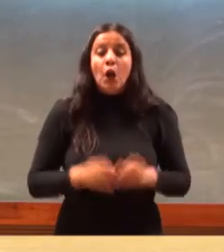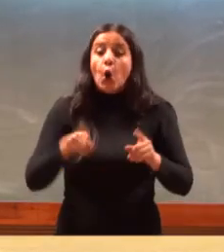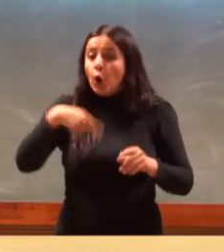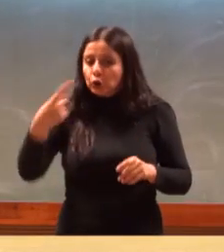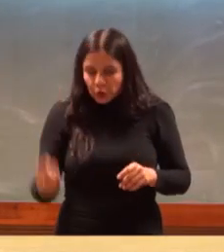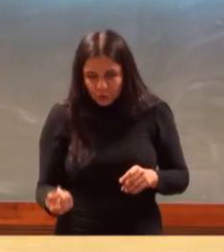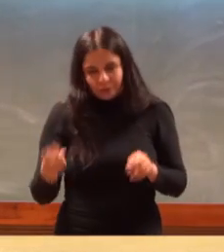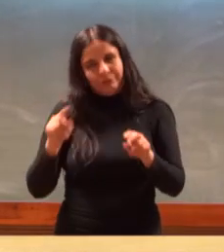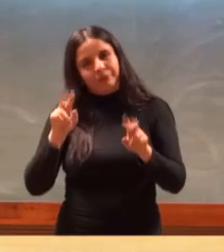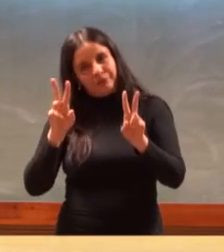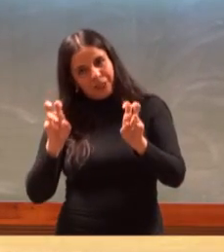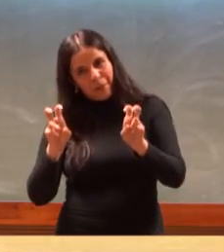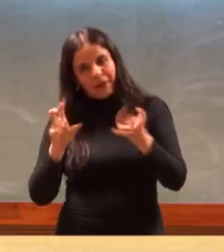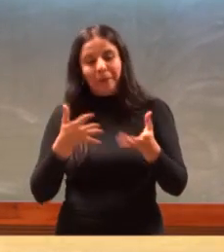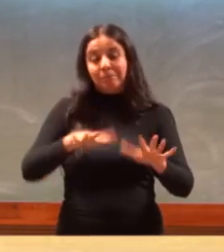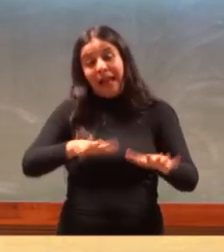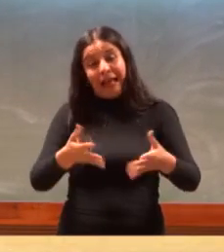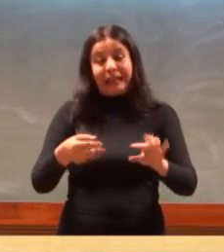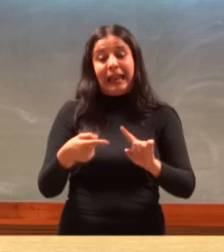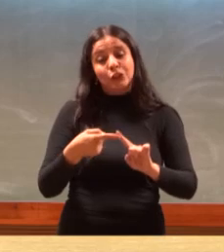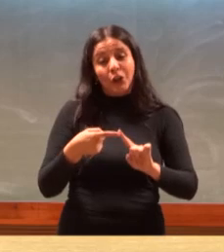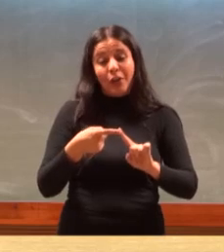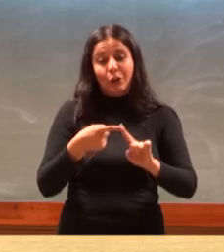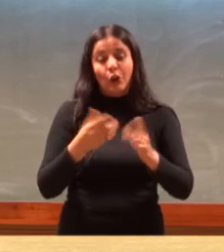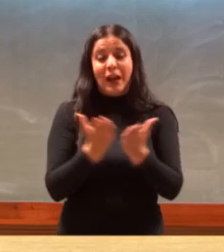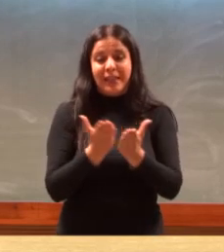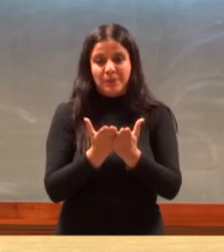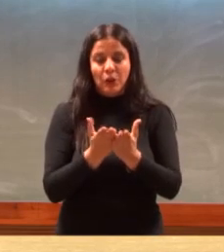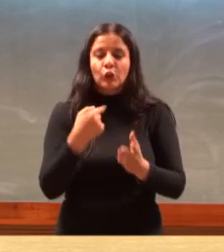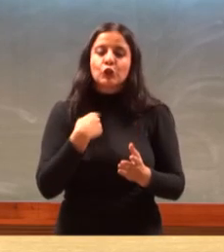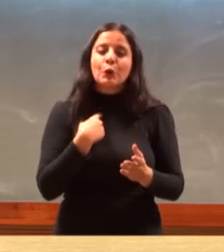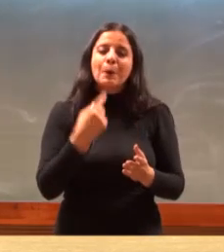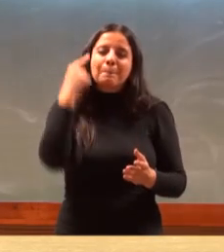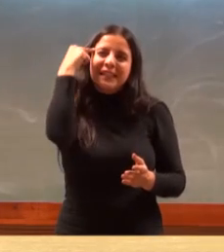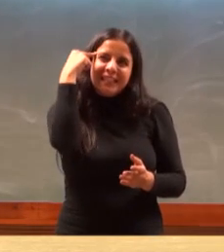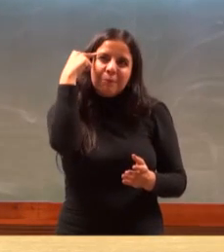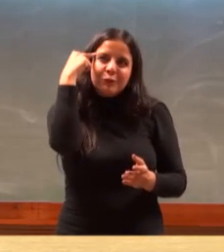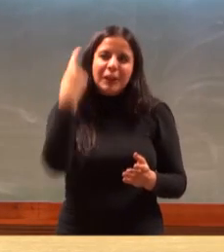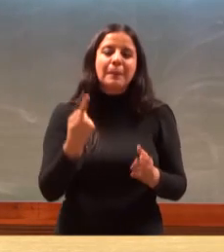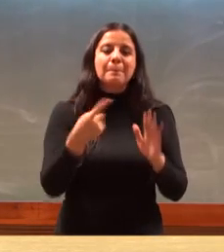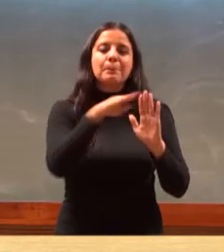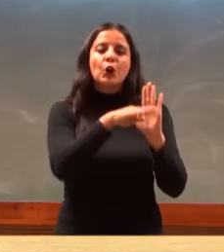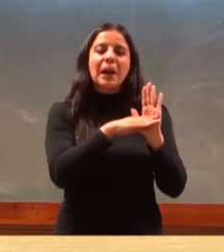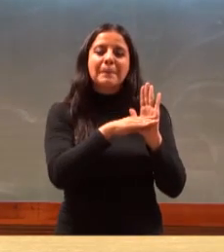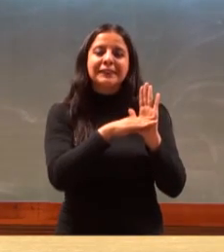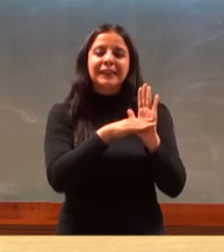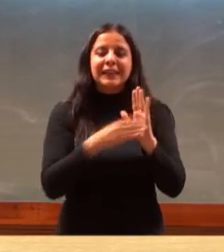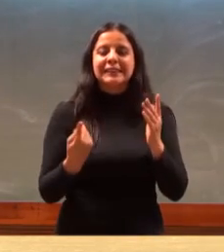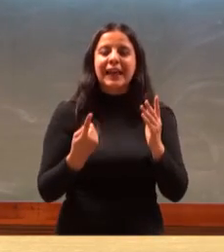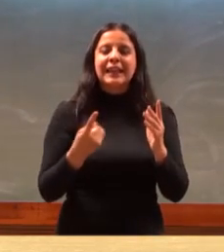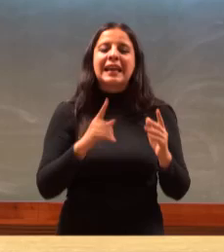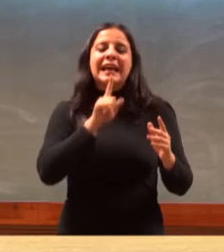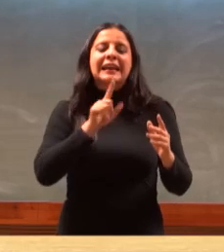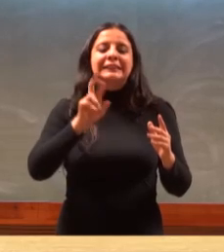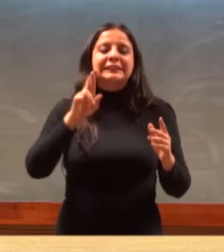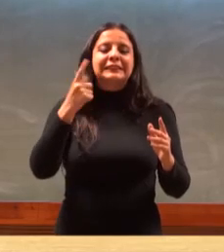académico Aunque excede lo académico que son los programas transversales nosotros estamos planteando continuar y profundizar el trabajo del puc del programa universidad en